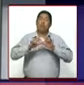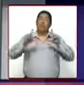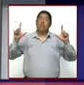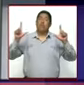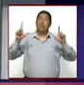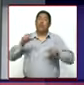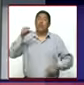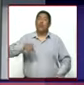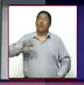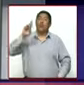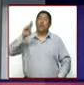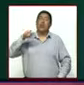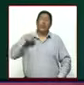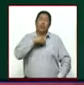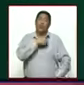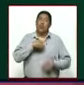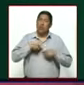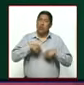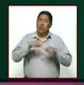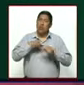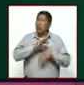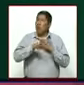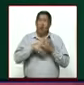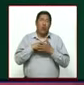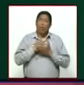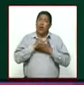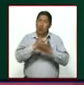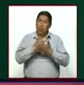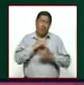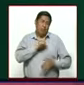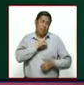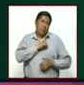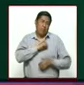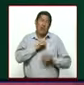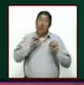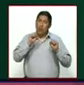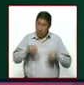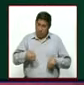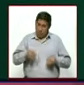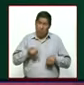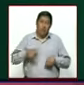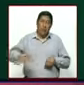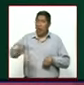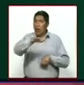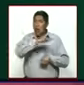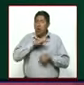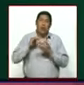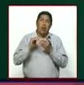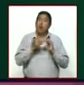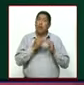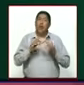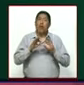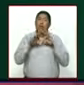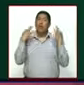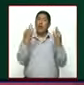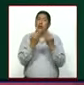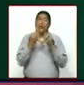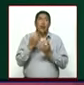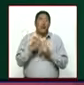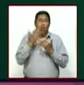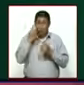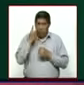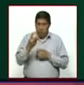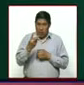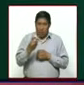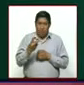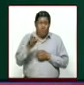el QR, porque vamos a seguir llevando toda la ayuda humanitaria que sea posible a estas comunidades, a estas familias, que como bien